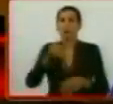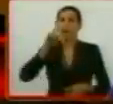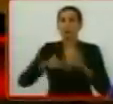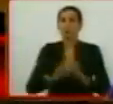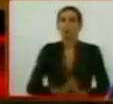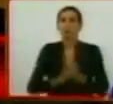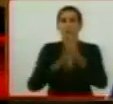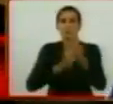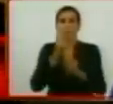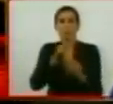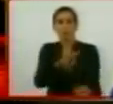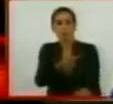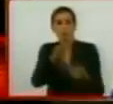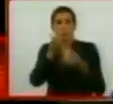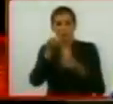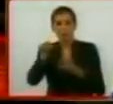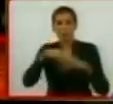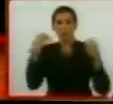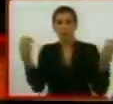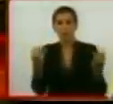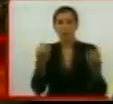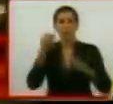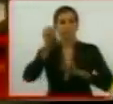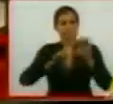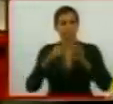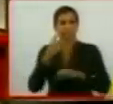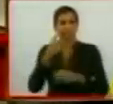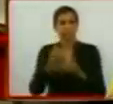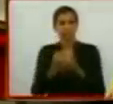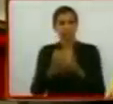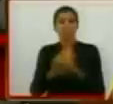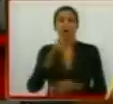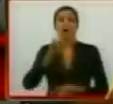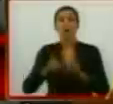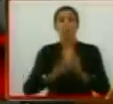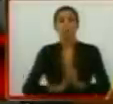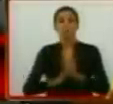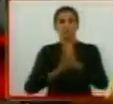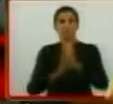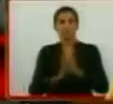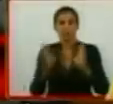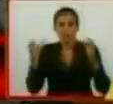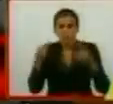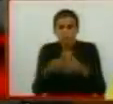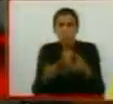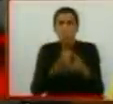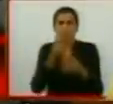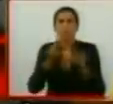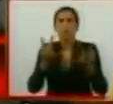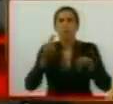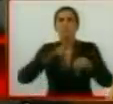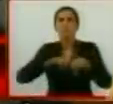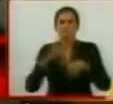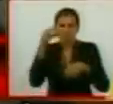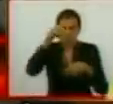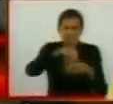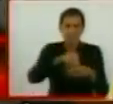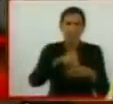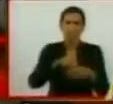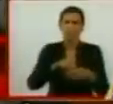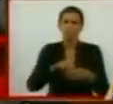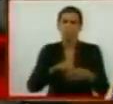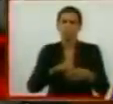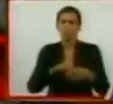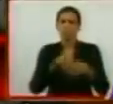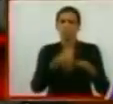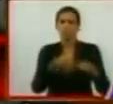que cobraban por la oficina regional serán evaluados. Hay dirigentes de un Nuevo Tiempo que están en la nómina de OIP. No voy a decir quiénes son,